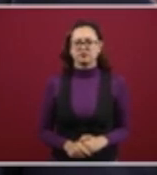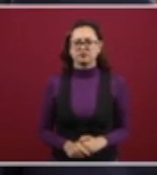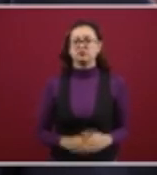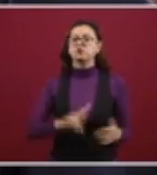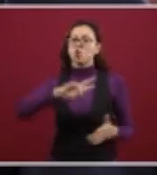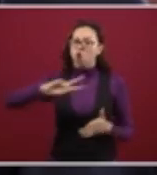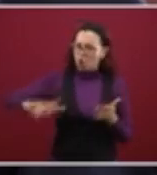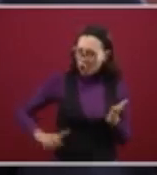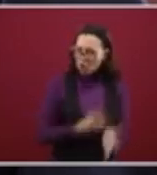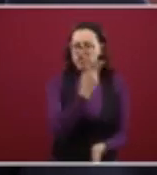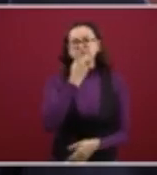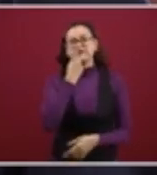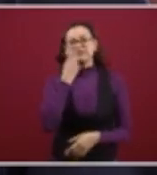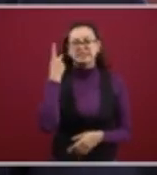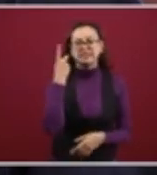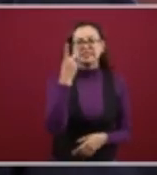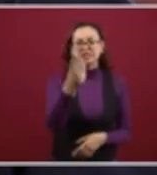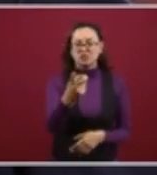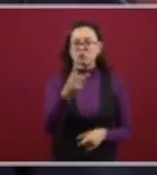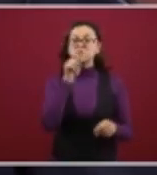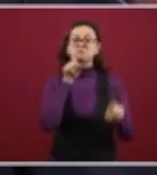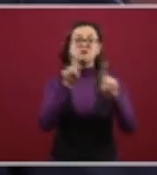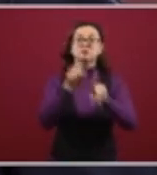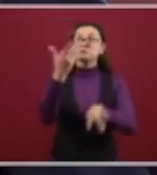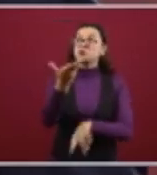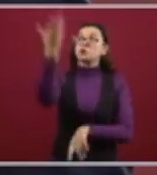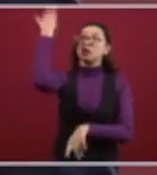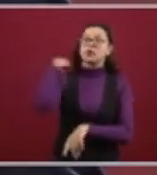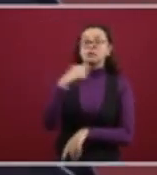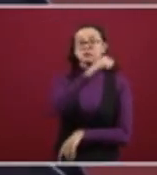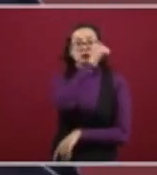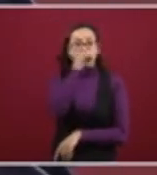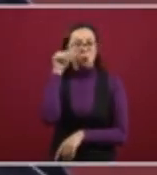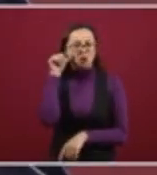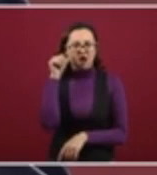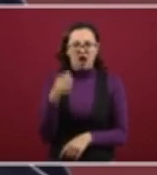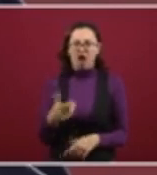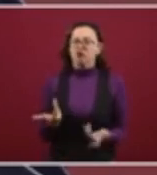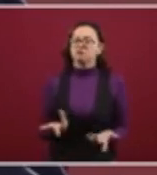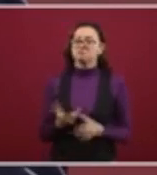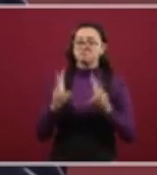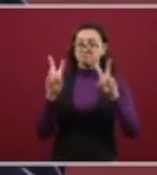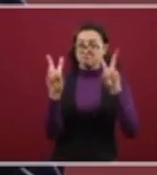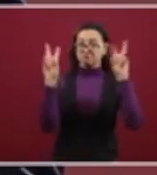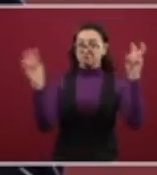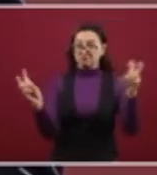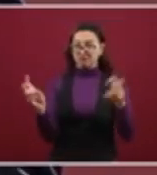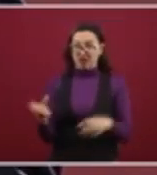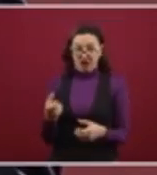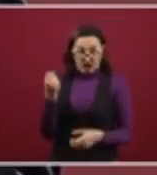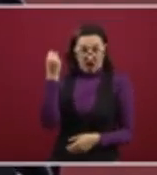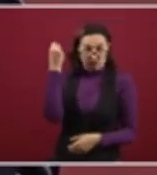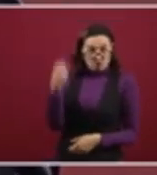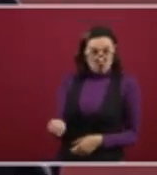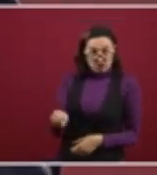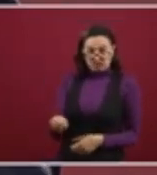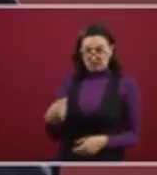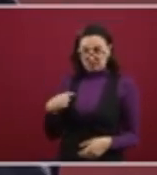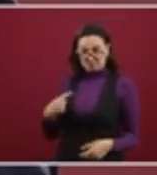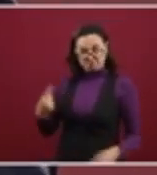Repito lo que decía Juárez, nada por la fuerza, todo por la